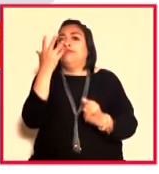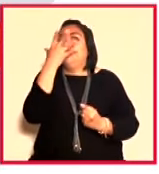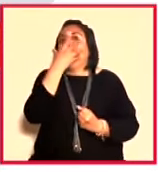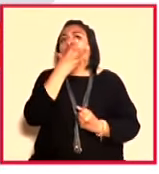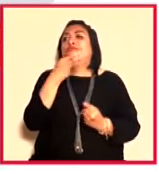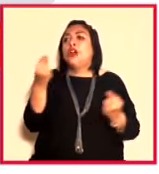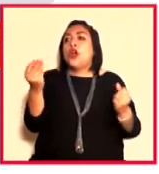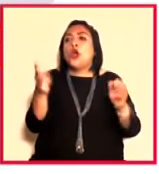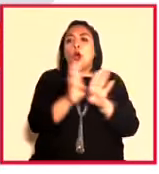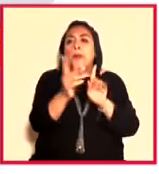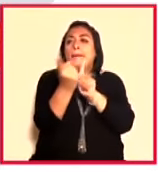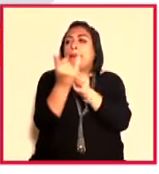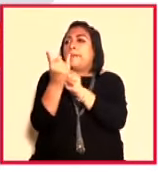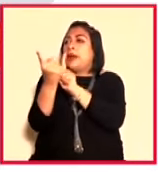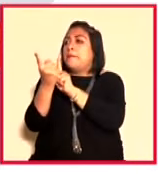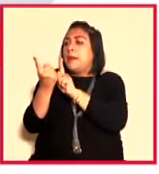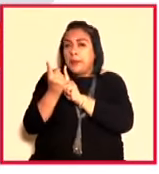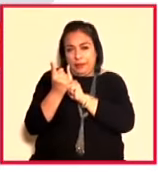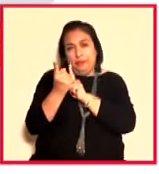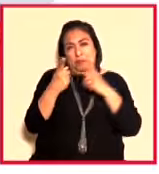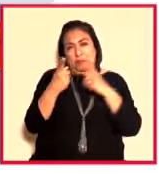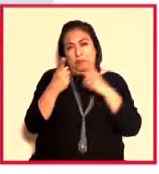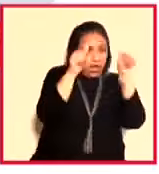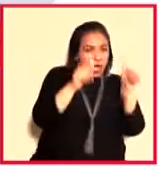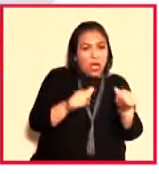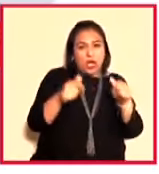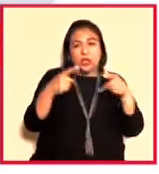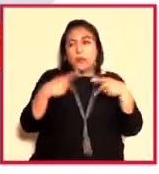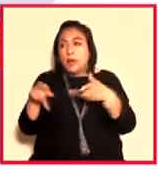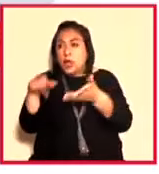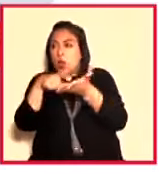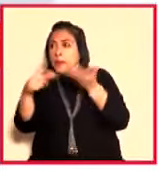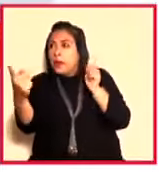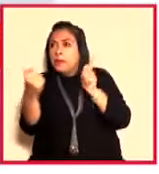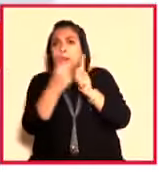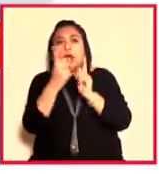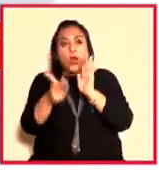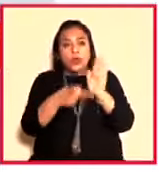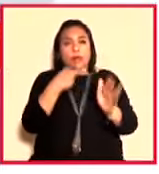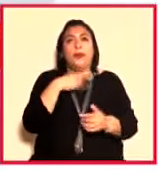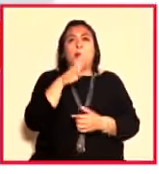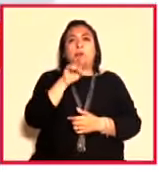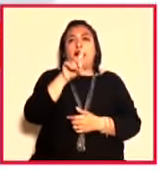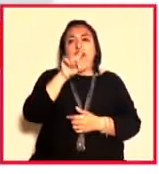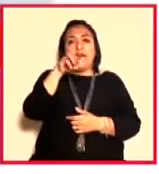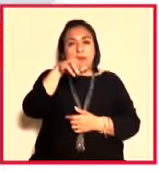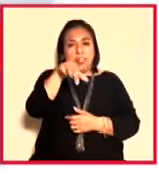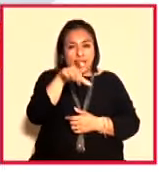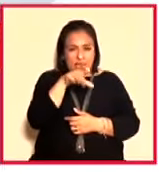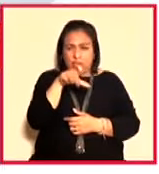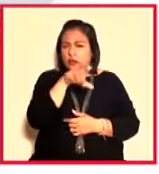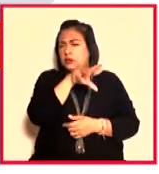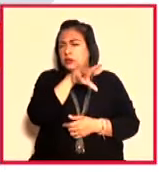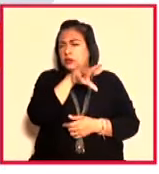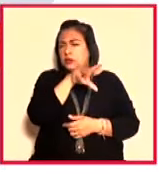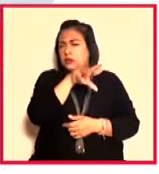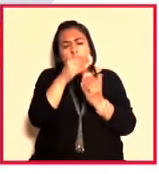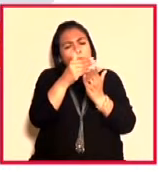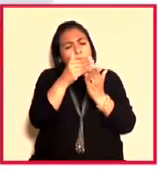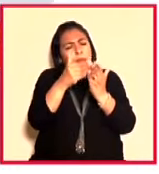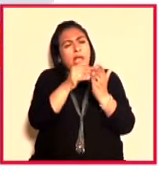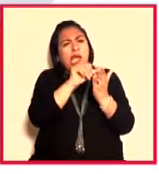con del público y el artista nuevamente. Bada MX se llevará a cabo bajo todas las medidas sanitarias en el